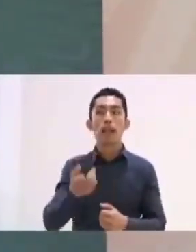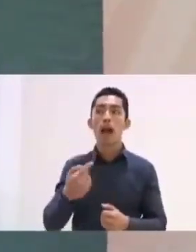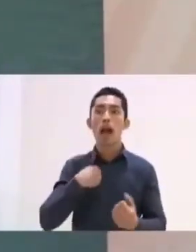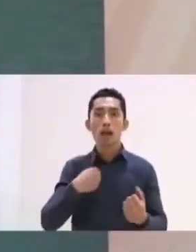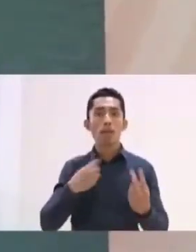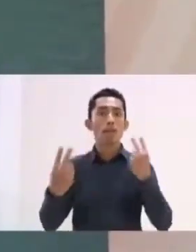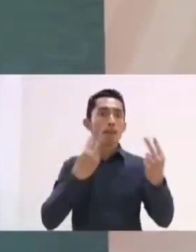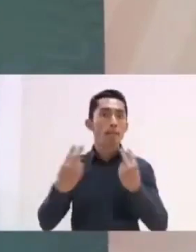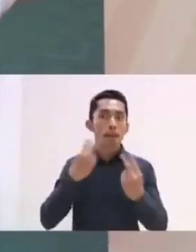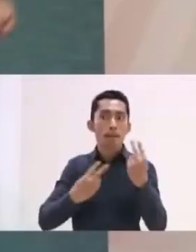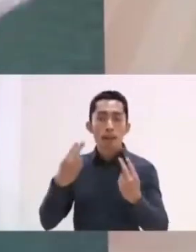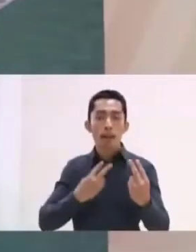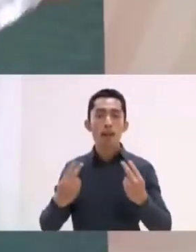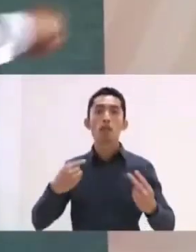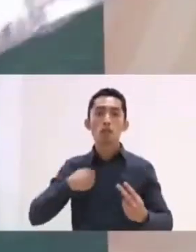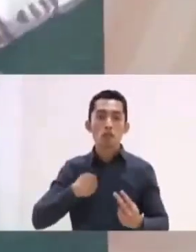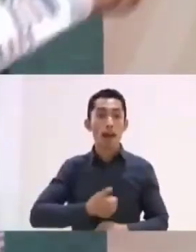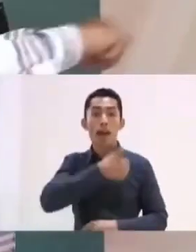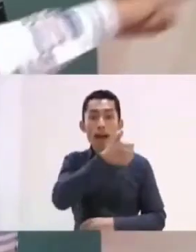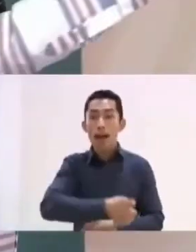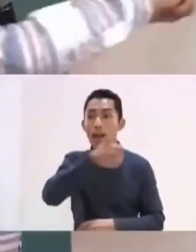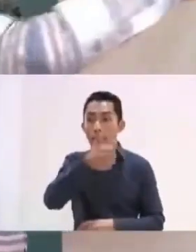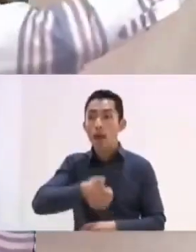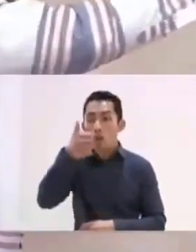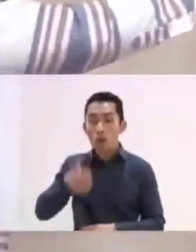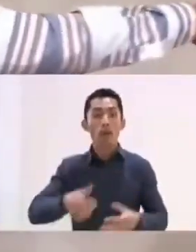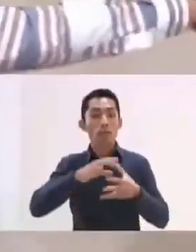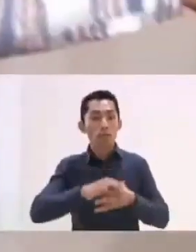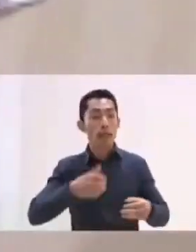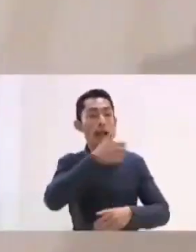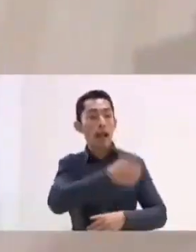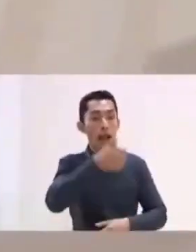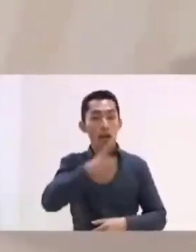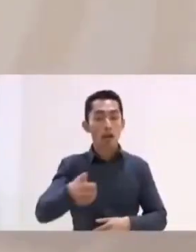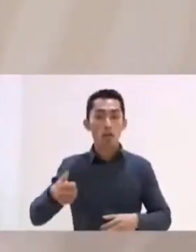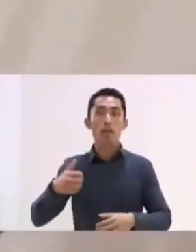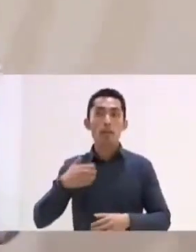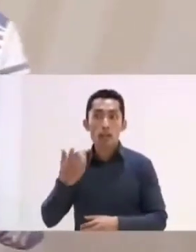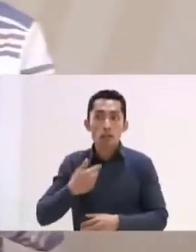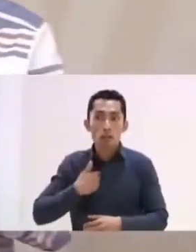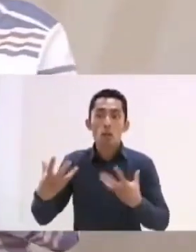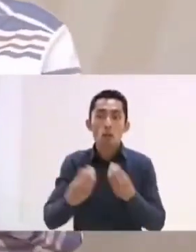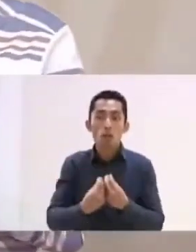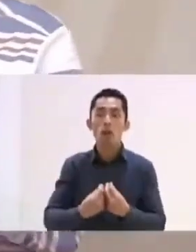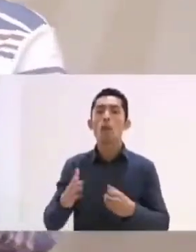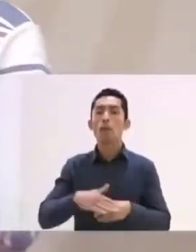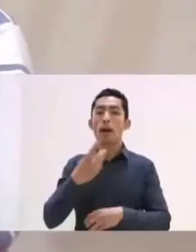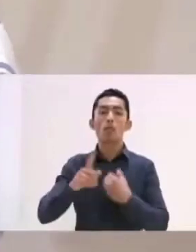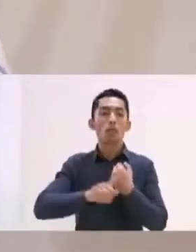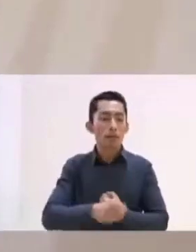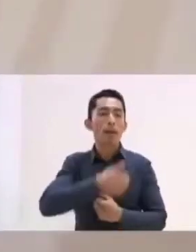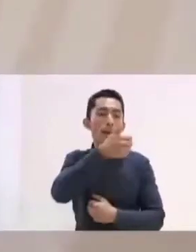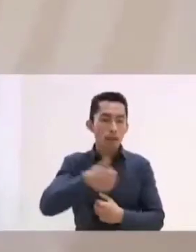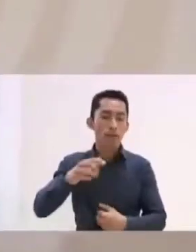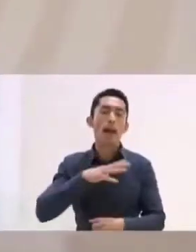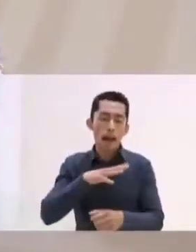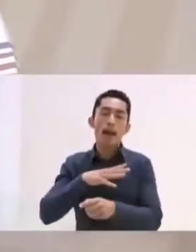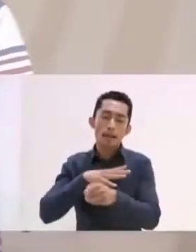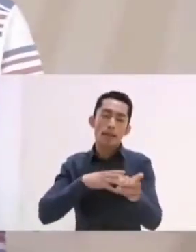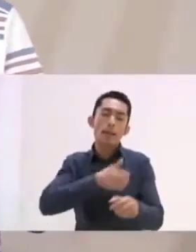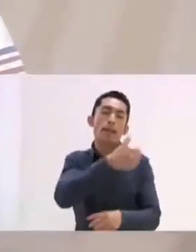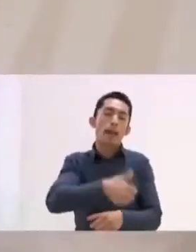a mí, que yo les atendiera personalmente, porque todos tienen sus problemas,